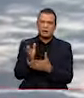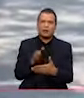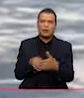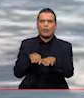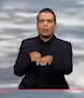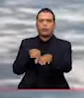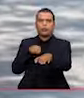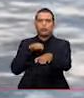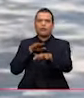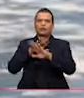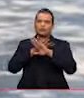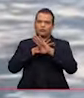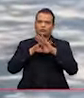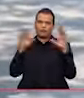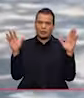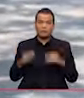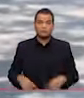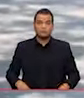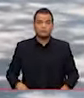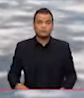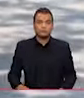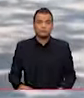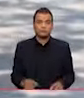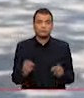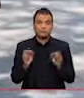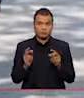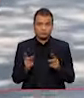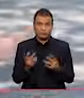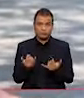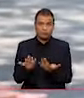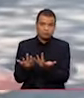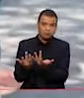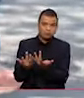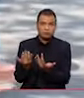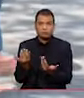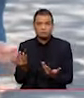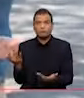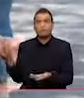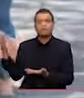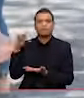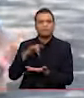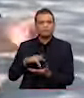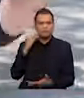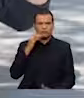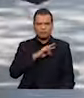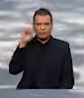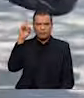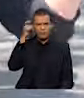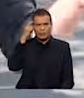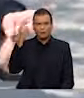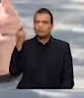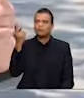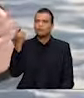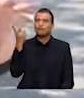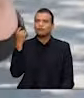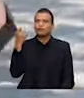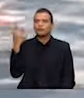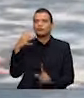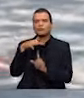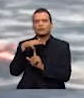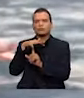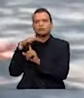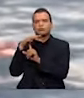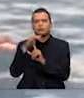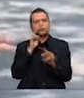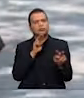congestiones en las vías. Por el momento estamos esperando que aquí arribe la gobernadora del Valle del Cauca, quien ya hizo un sobrevuelo y que